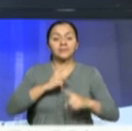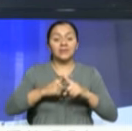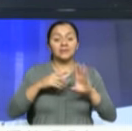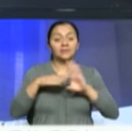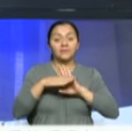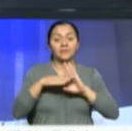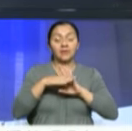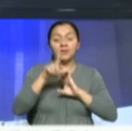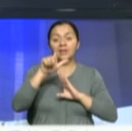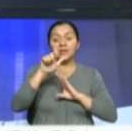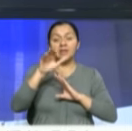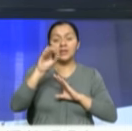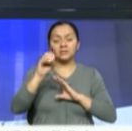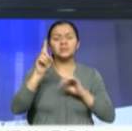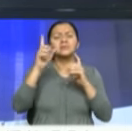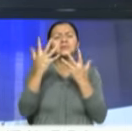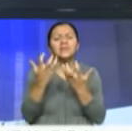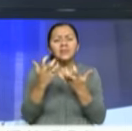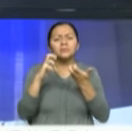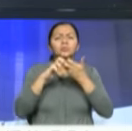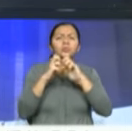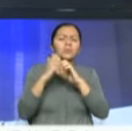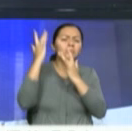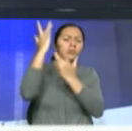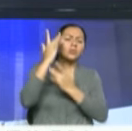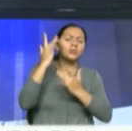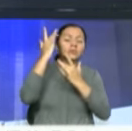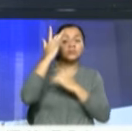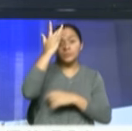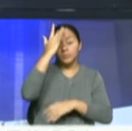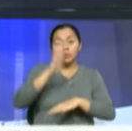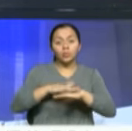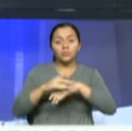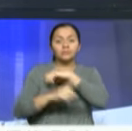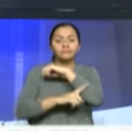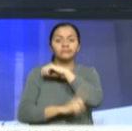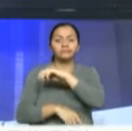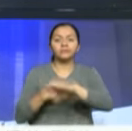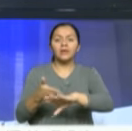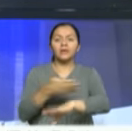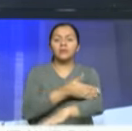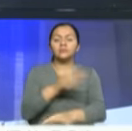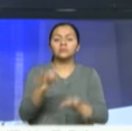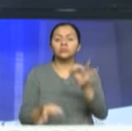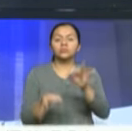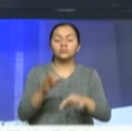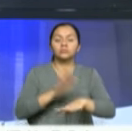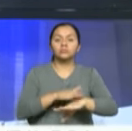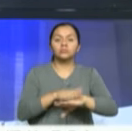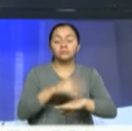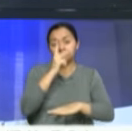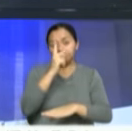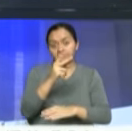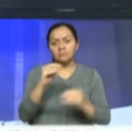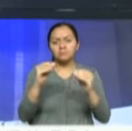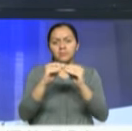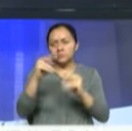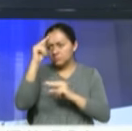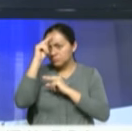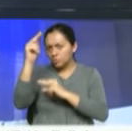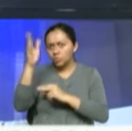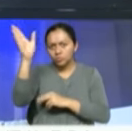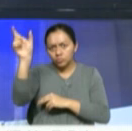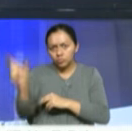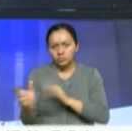Guillermo Lasso busca victimizarse respecto a la sentencia dictada en la que fue declarado culpable de faltar a la honra de la esposa